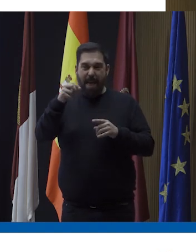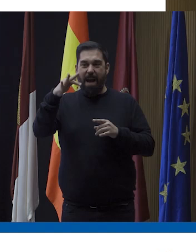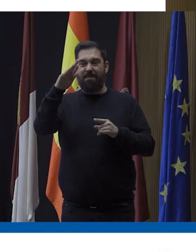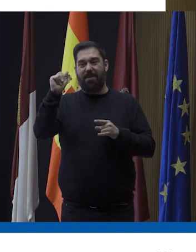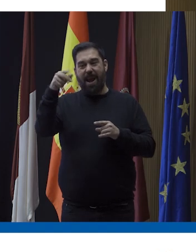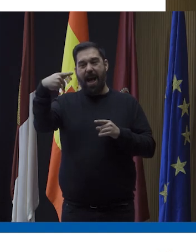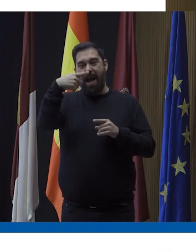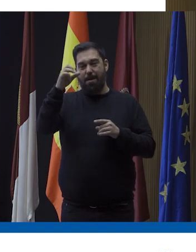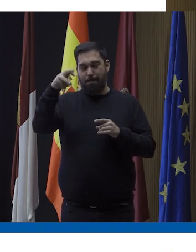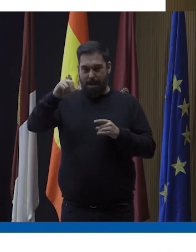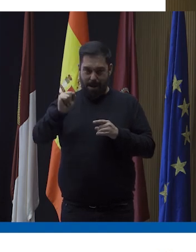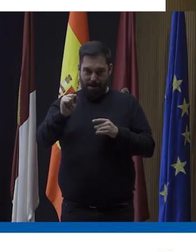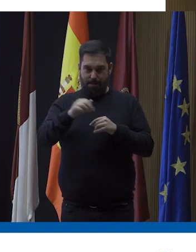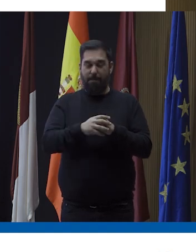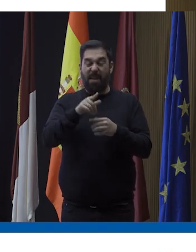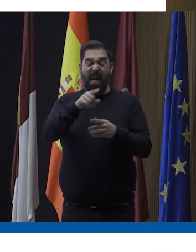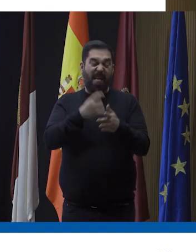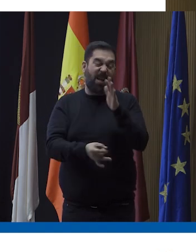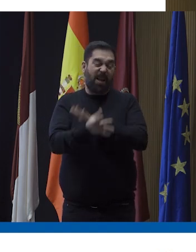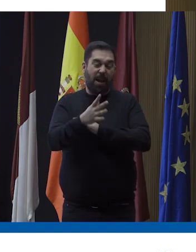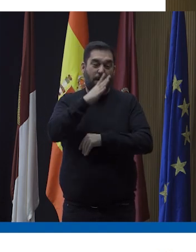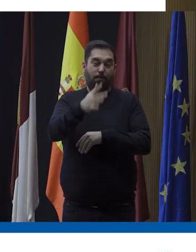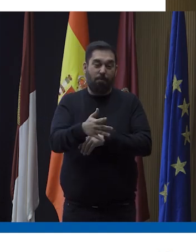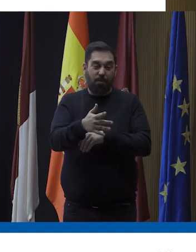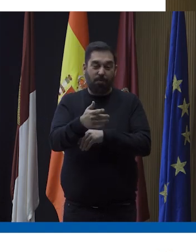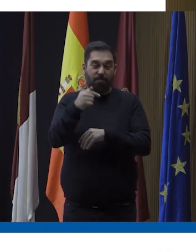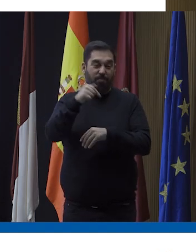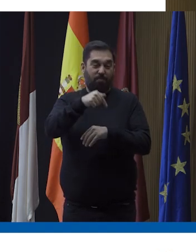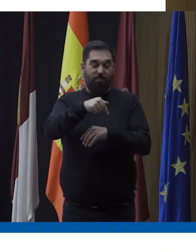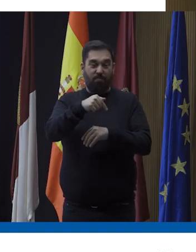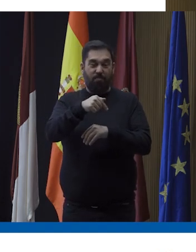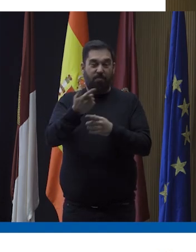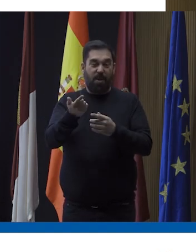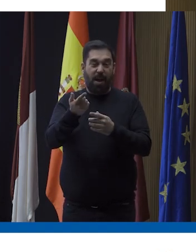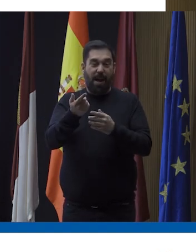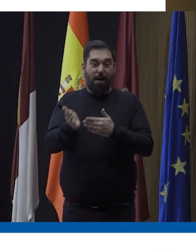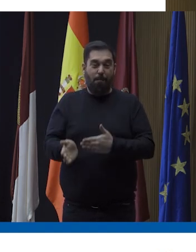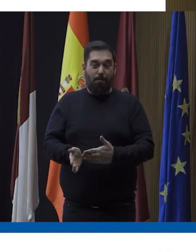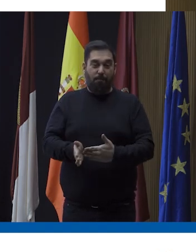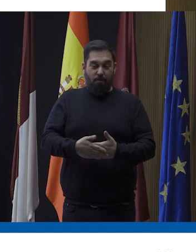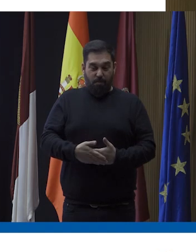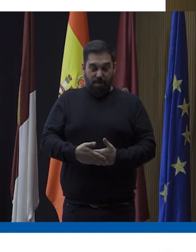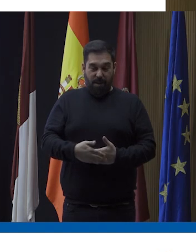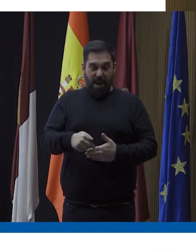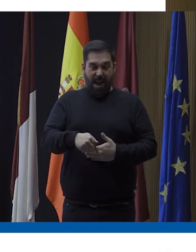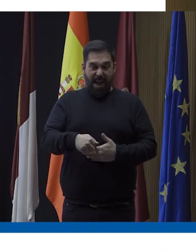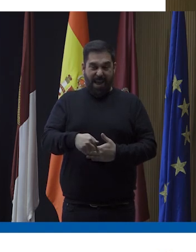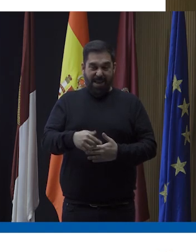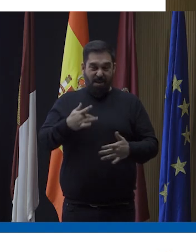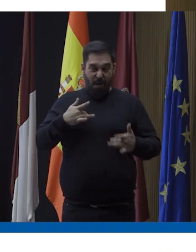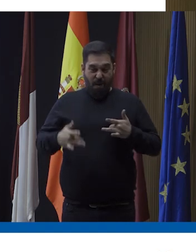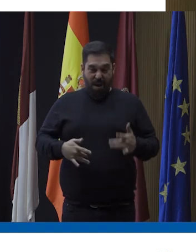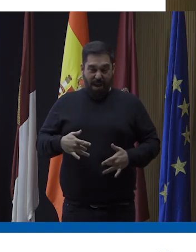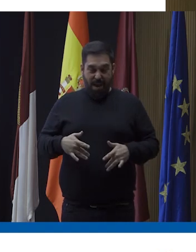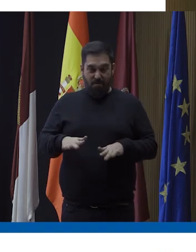una contracción que se produce para mantener ese cierre de la cavidad y estos órganos en su sitio y